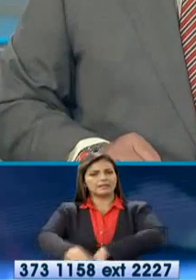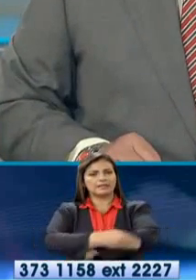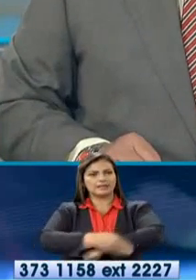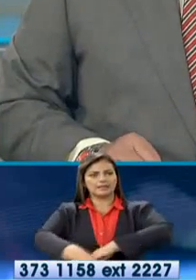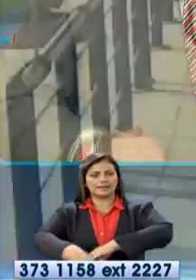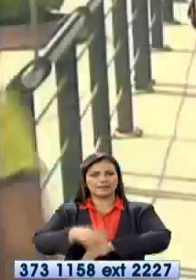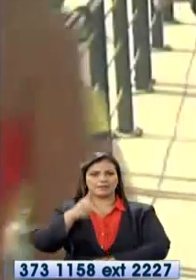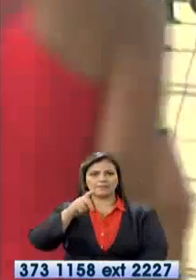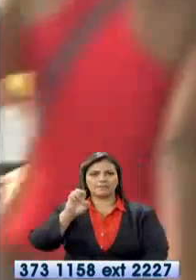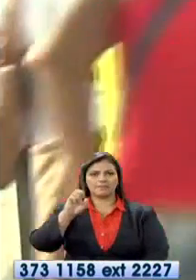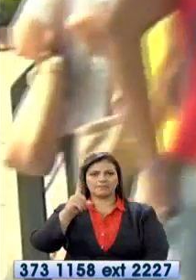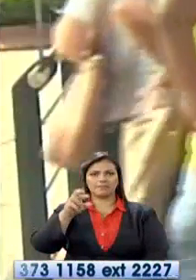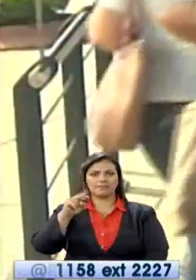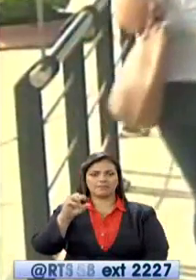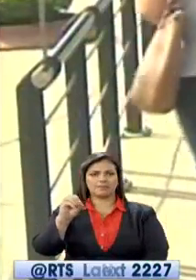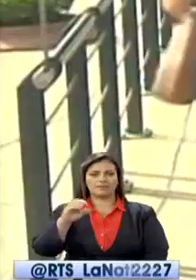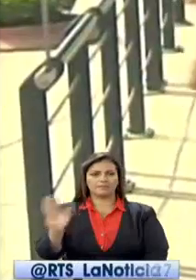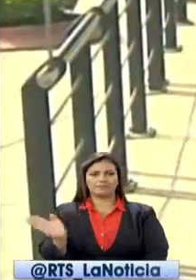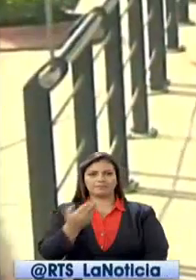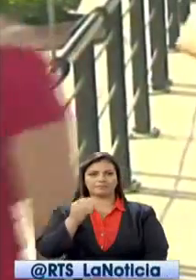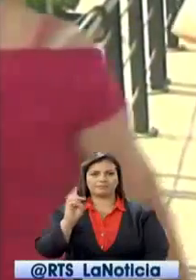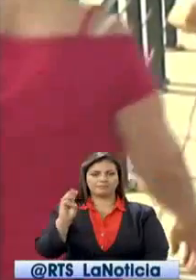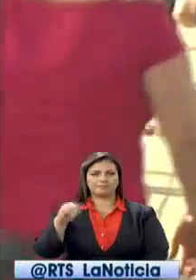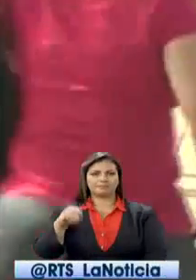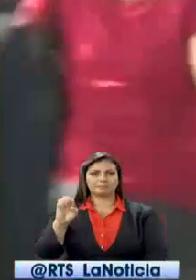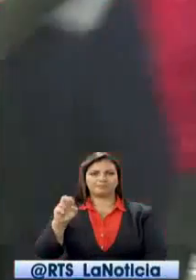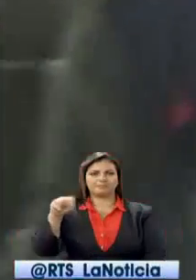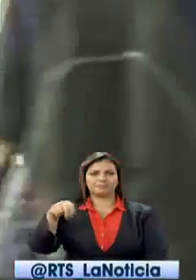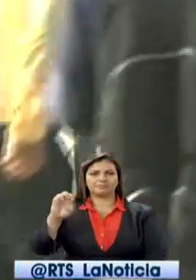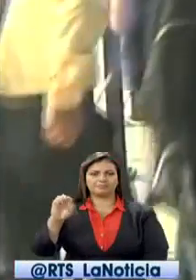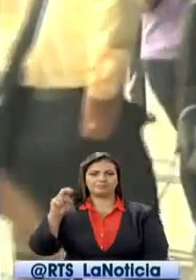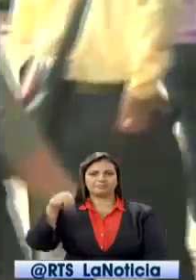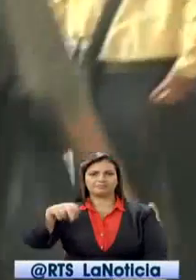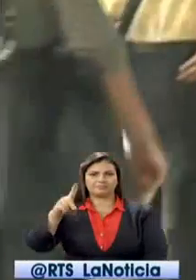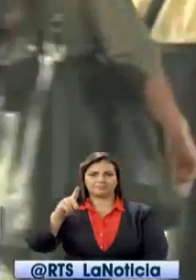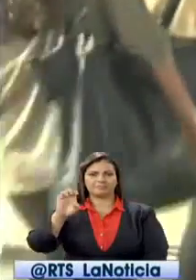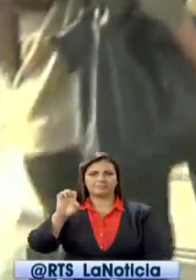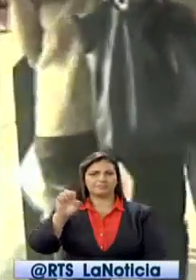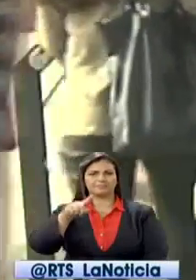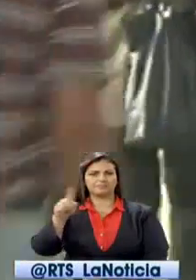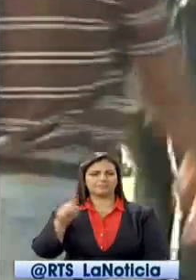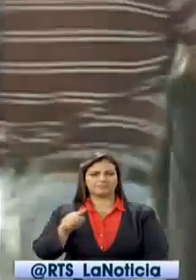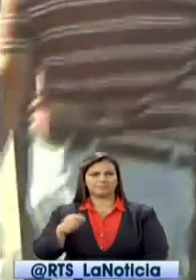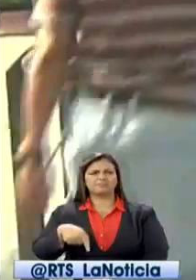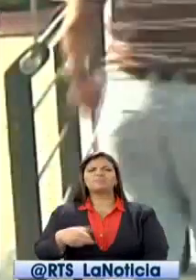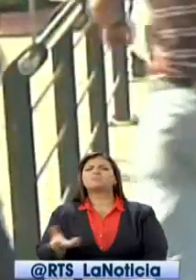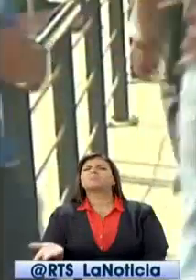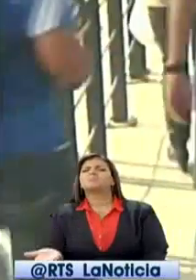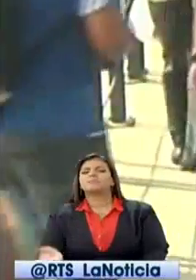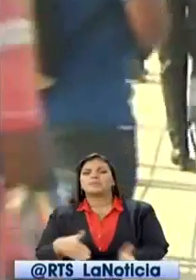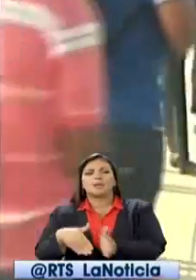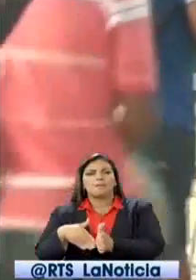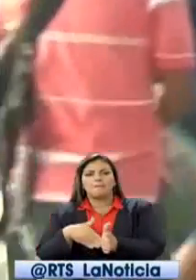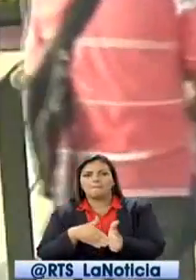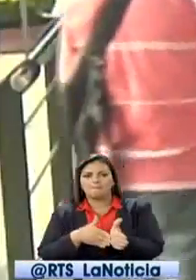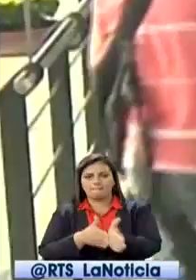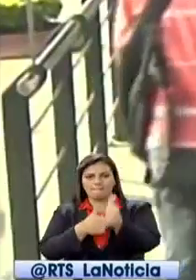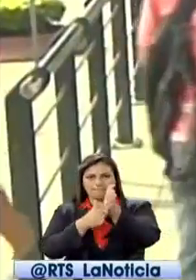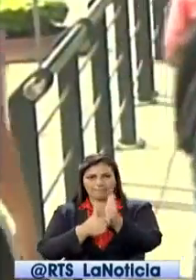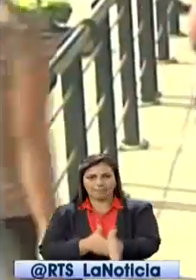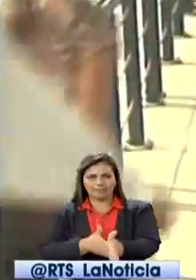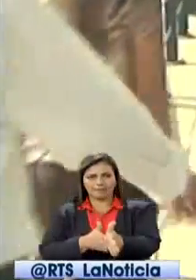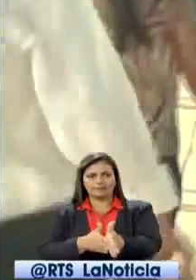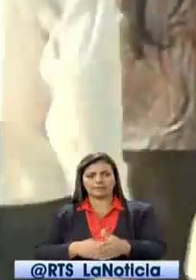Pedro Menéndez eso es al norte de la ciudad de Guayaquil, pero esta vez nos trasladamos a la parada de la metrovía de la base naval. Vamos a